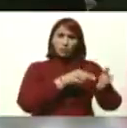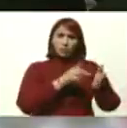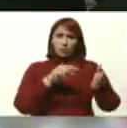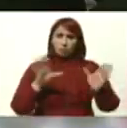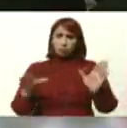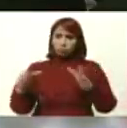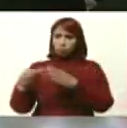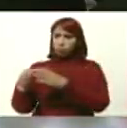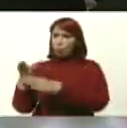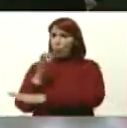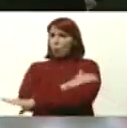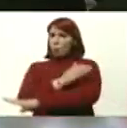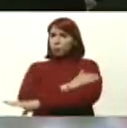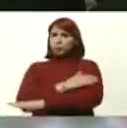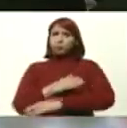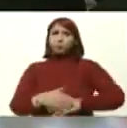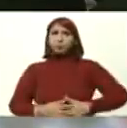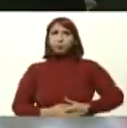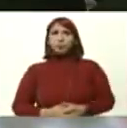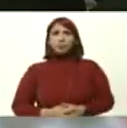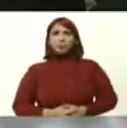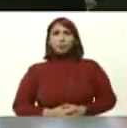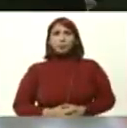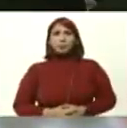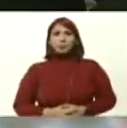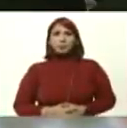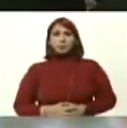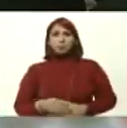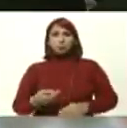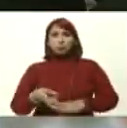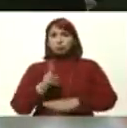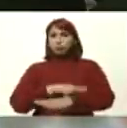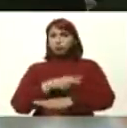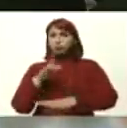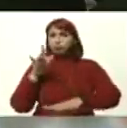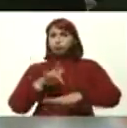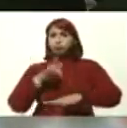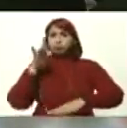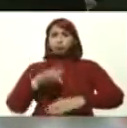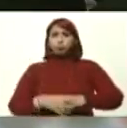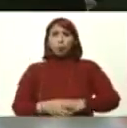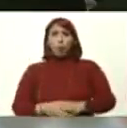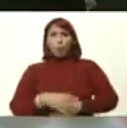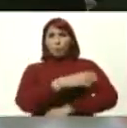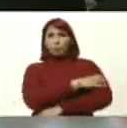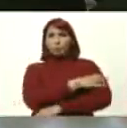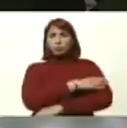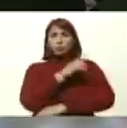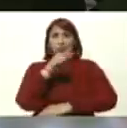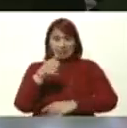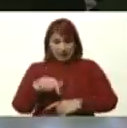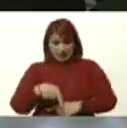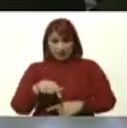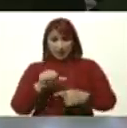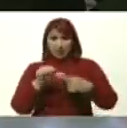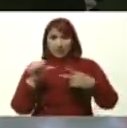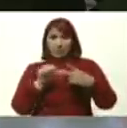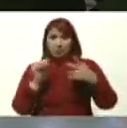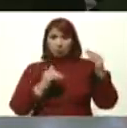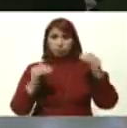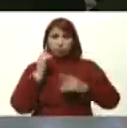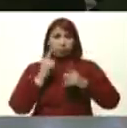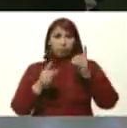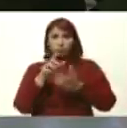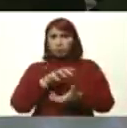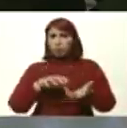las oposiciones de extrema derecha, y ahora, esta semana, bueno, superamos algunos